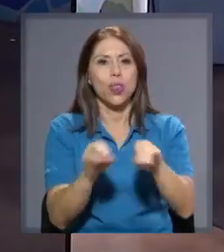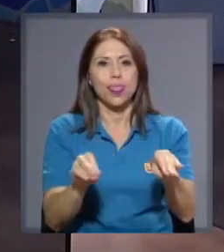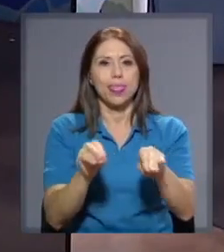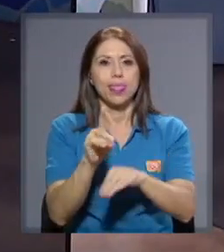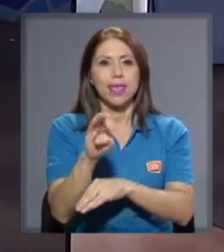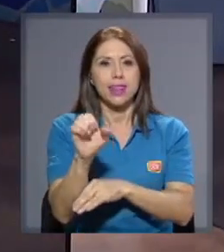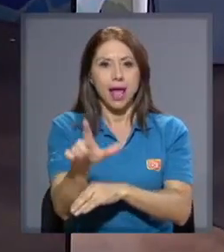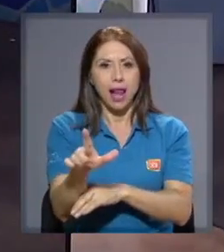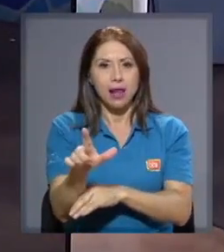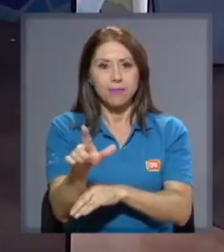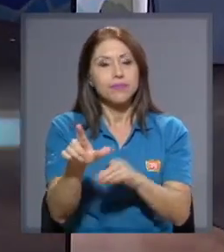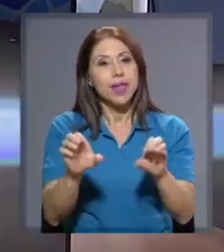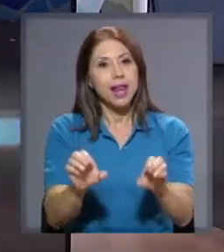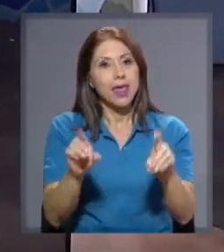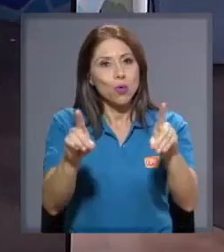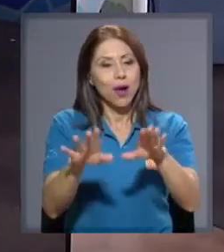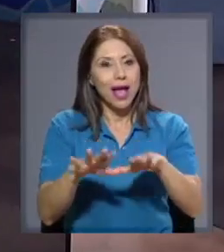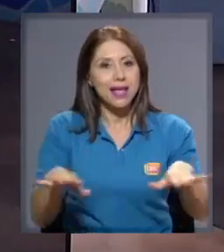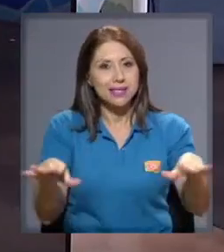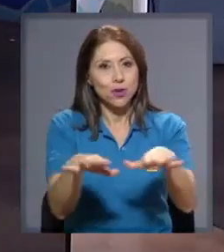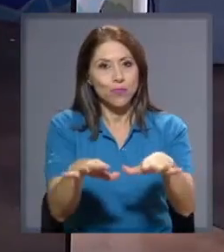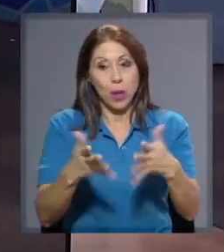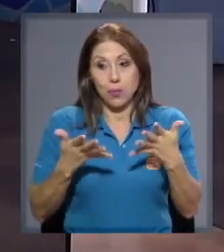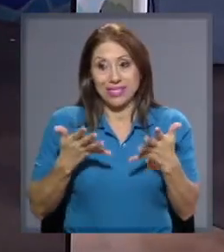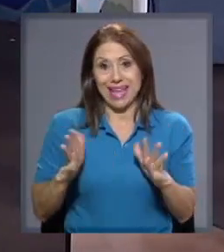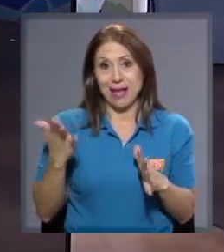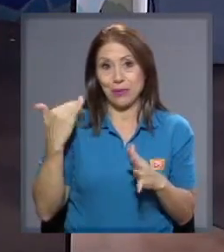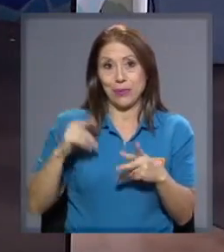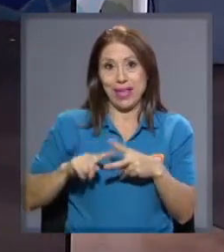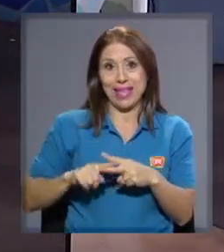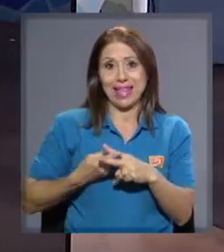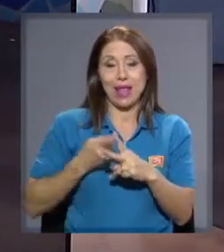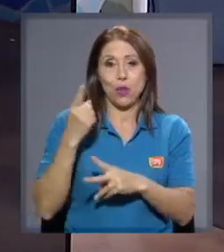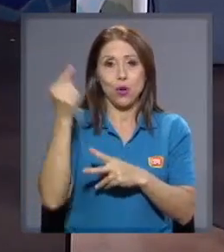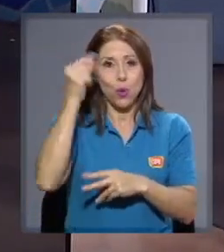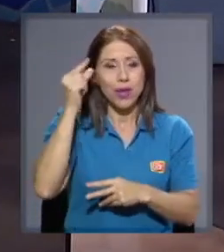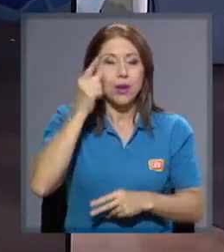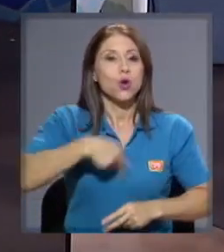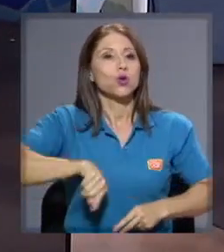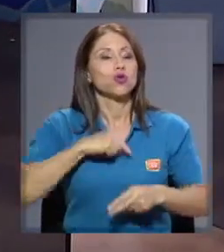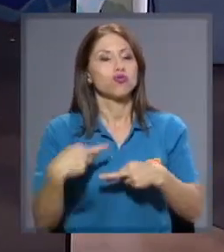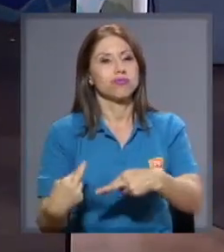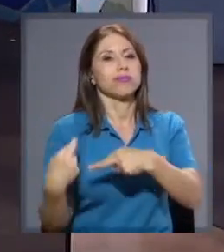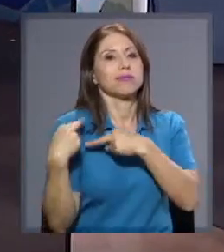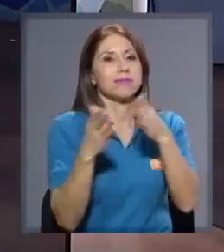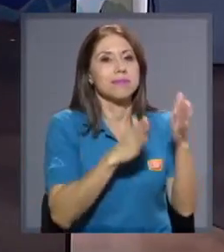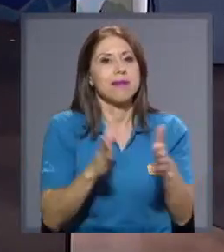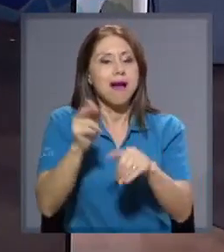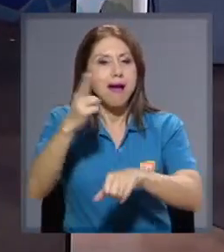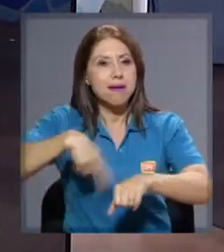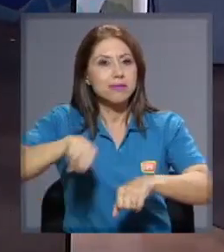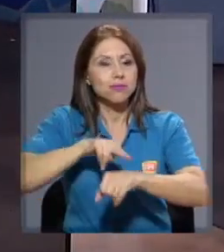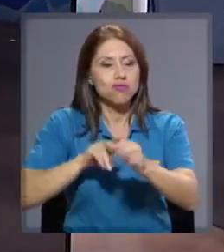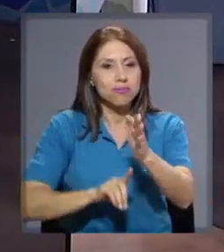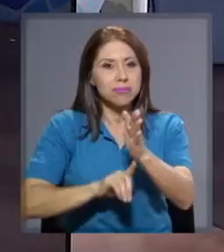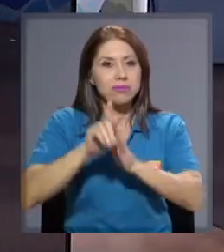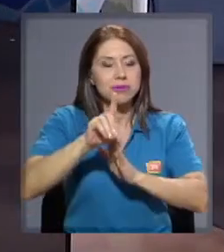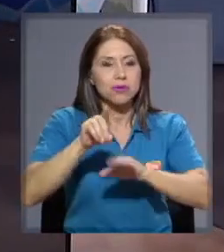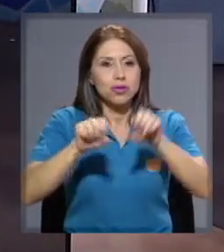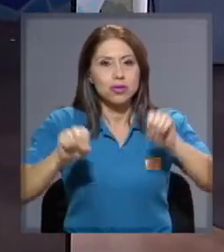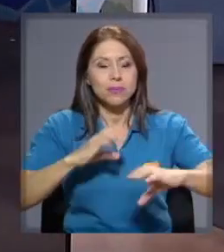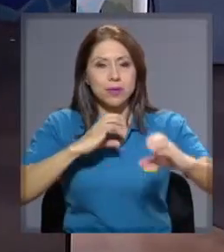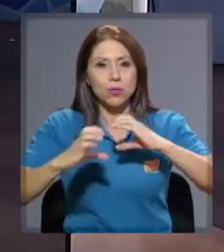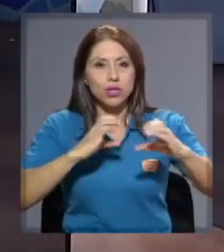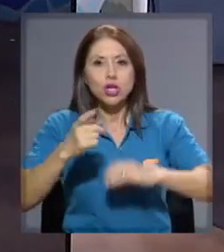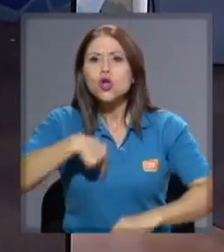entonces pues he entrado este este gobierno nosotros como encargados del plan nacional de desarrollo de telecomunicaciones nos acercamos al ministerio de